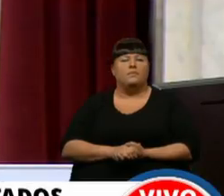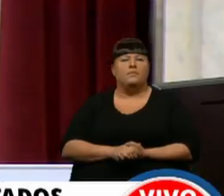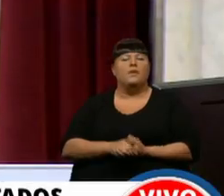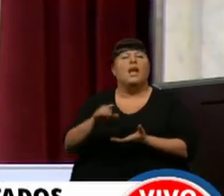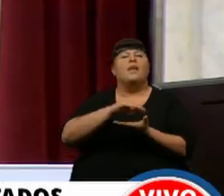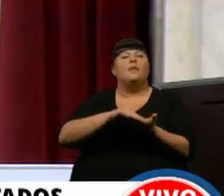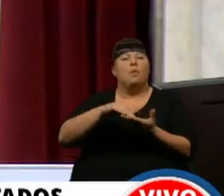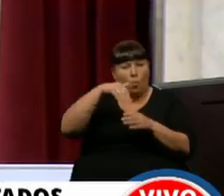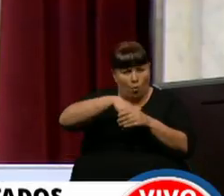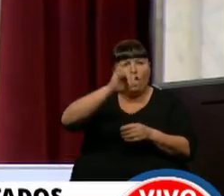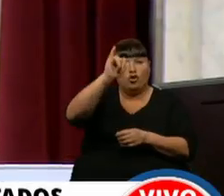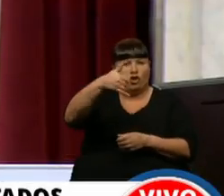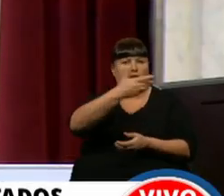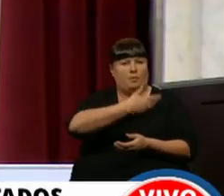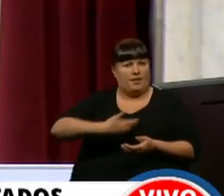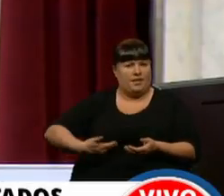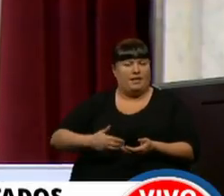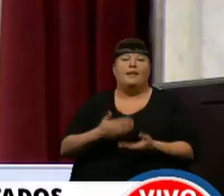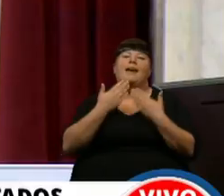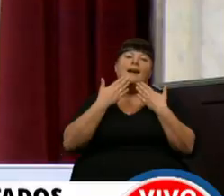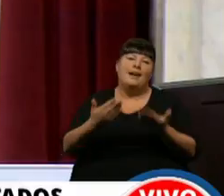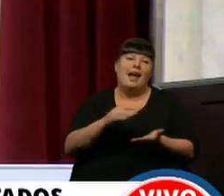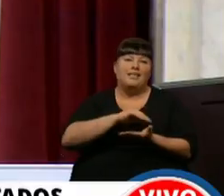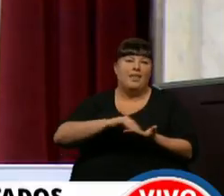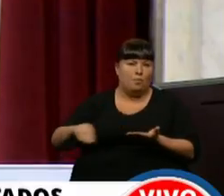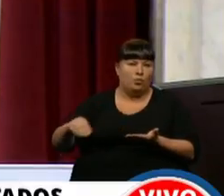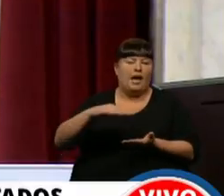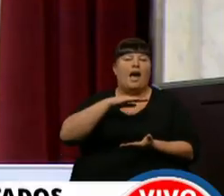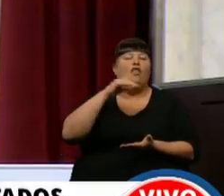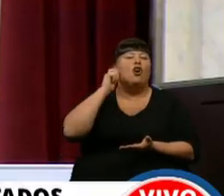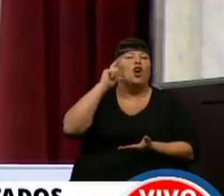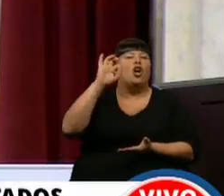diputado sentido presidente gracias diputados